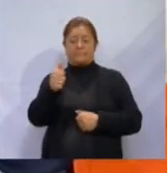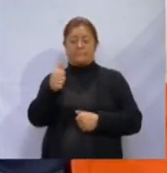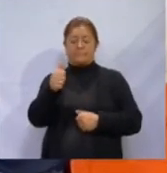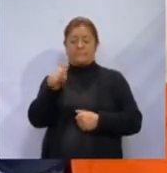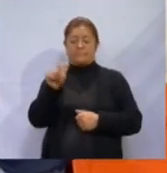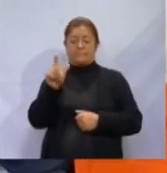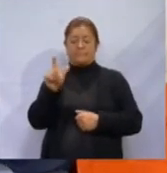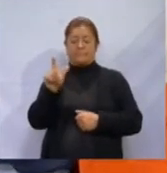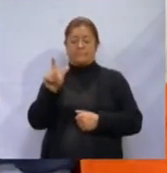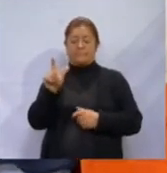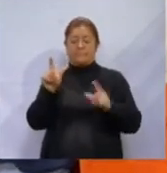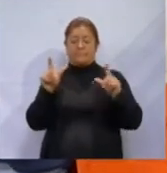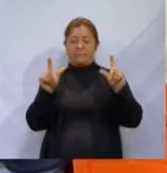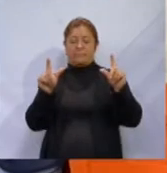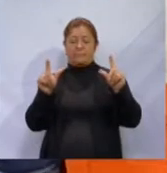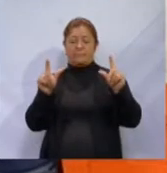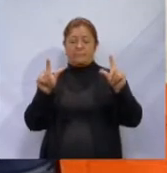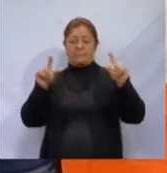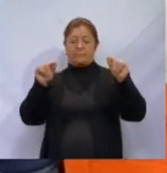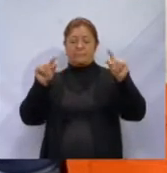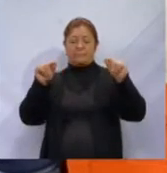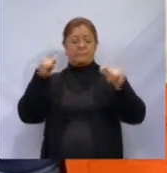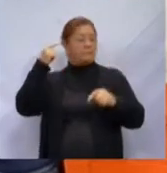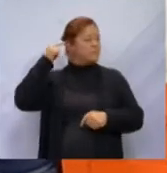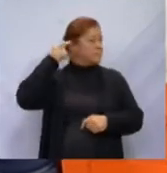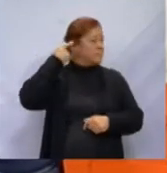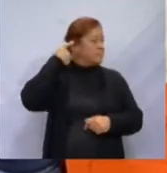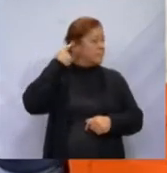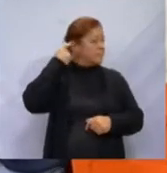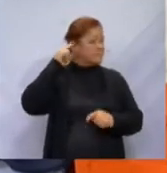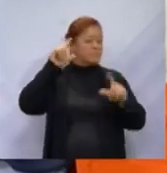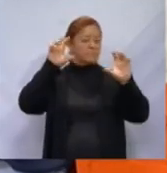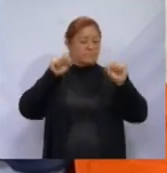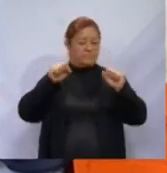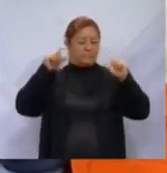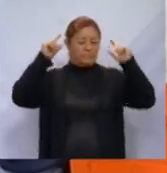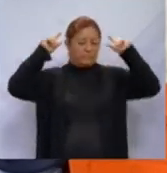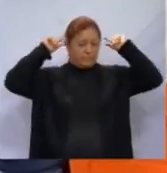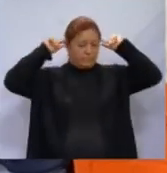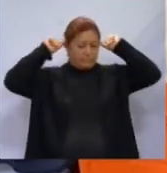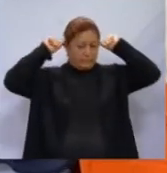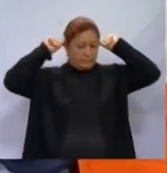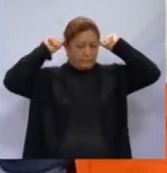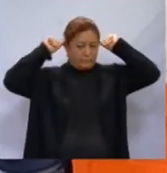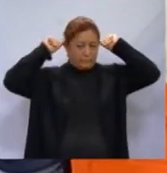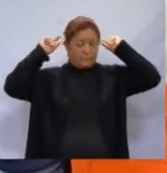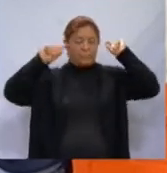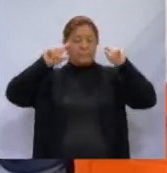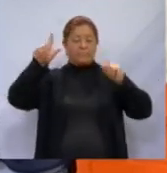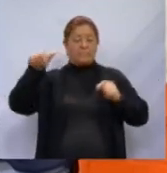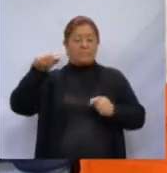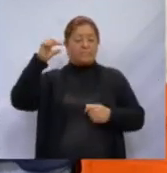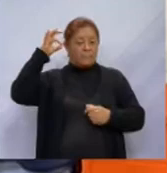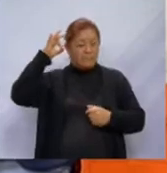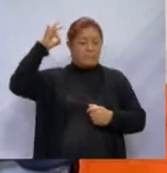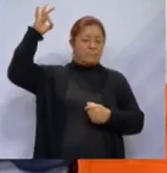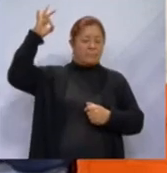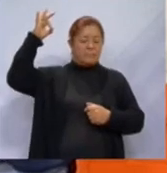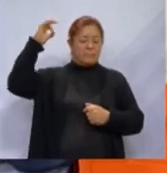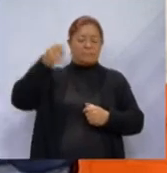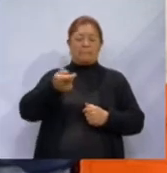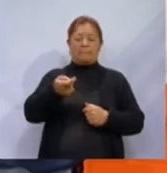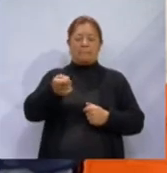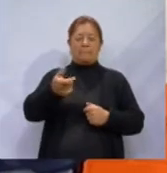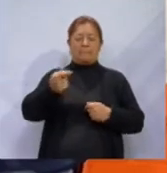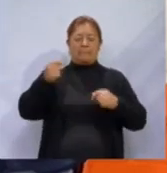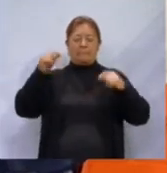vamos a tomar la punta de nuestra oreja. ¿Bien? Y vamos a jalar un poquito hacia arriba,